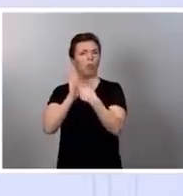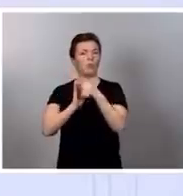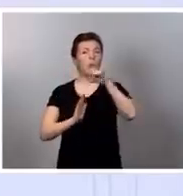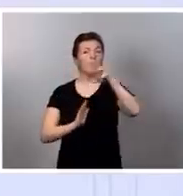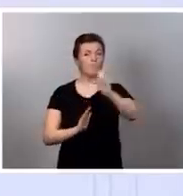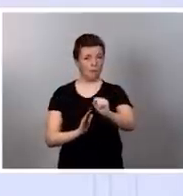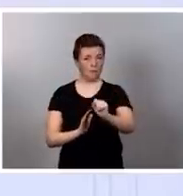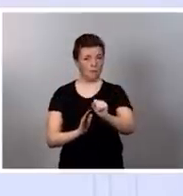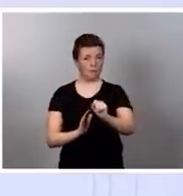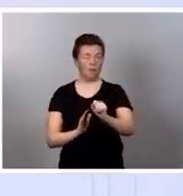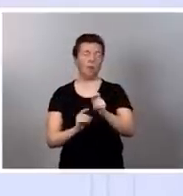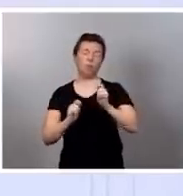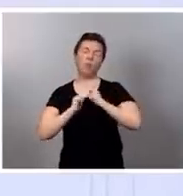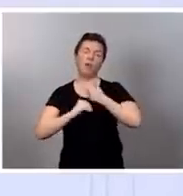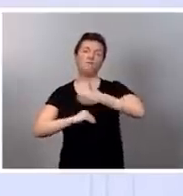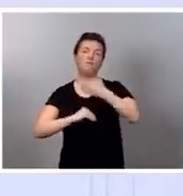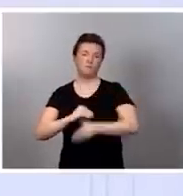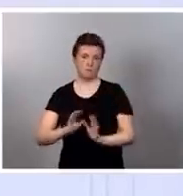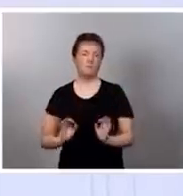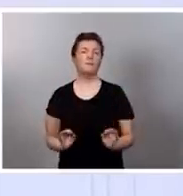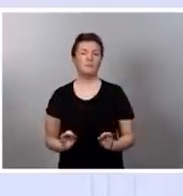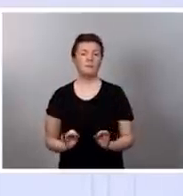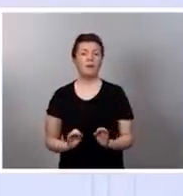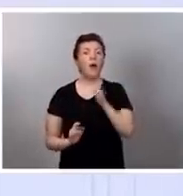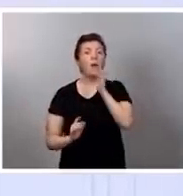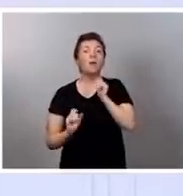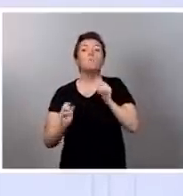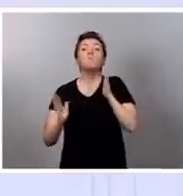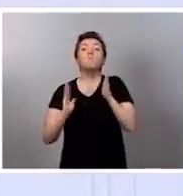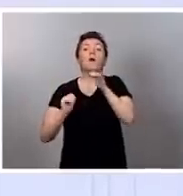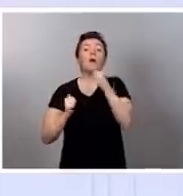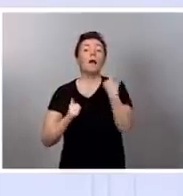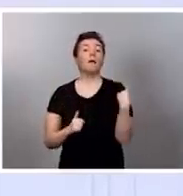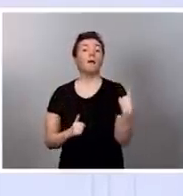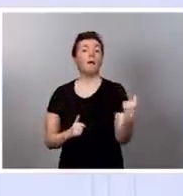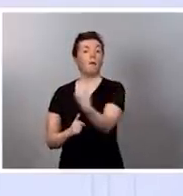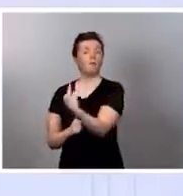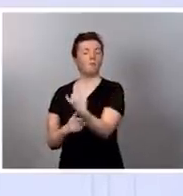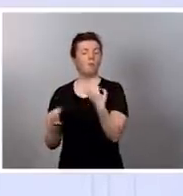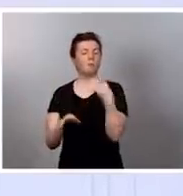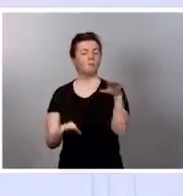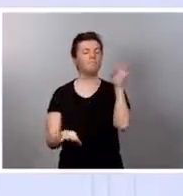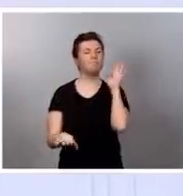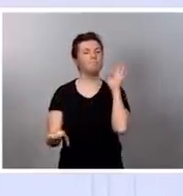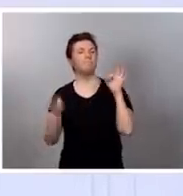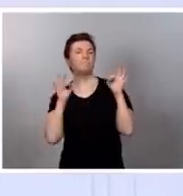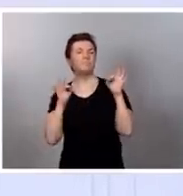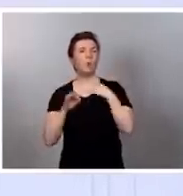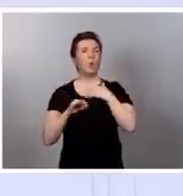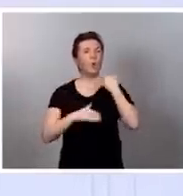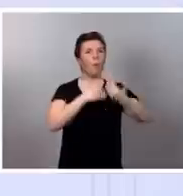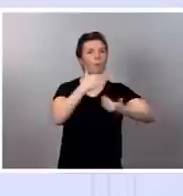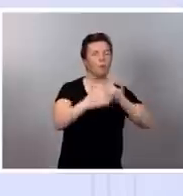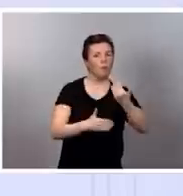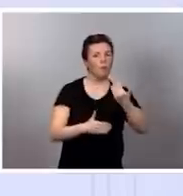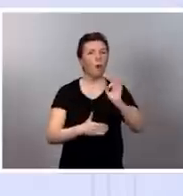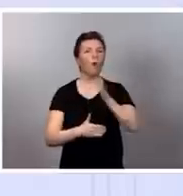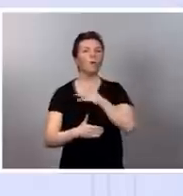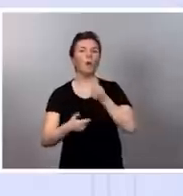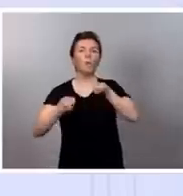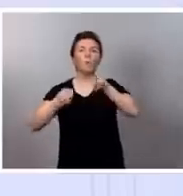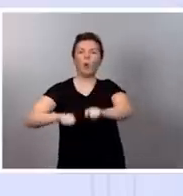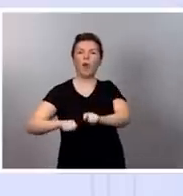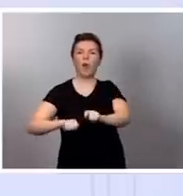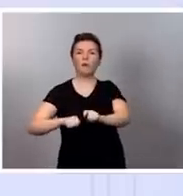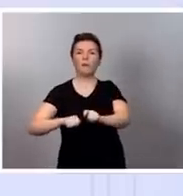frontera. Este es el momento en el que cada uno debe decidir si desea avanzar o bloquear el deseo mayoritario